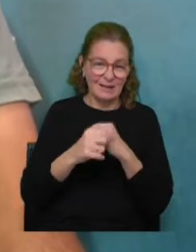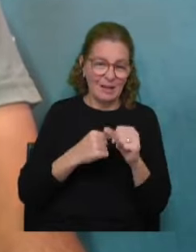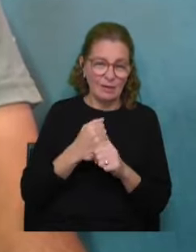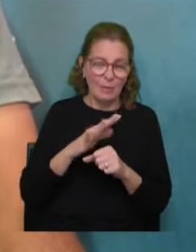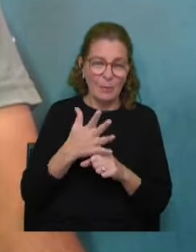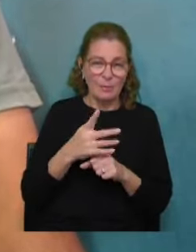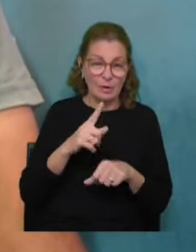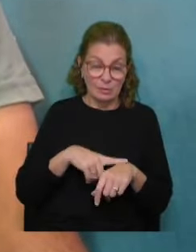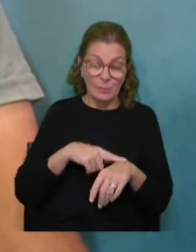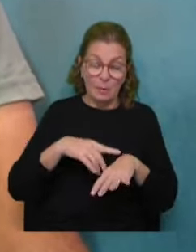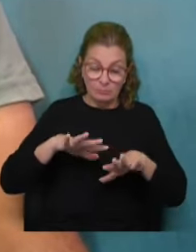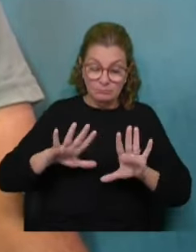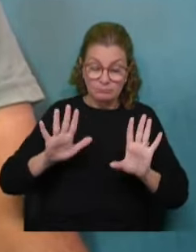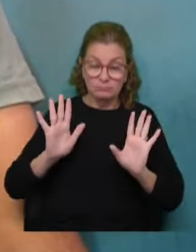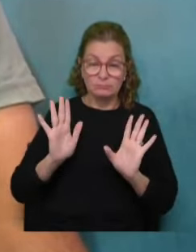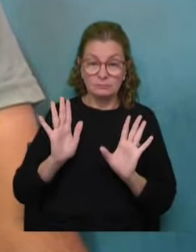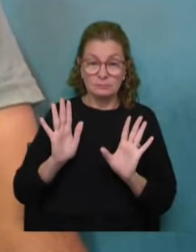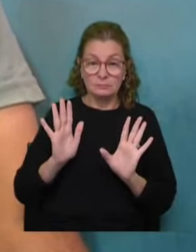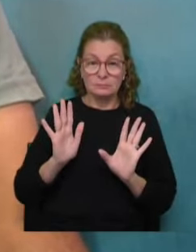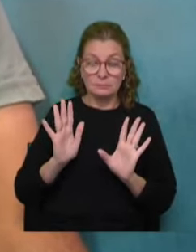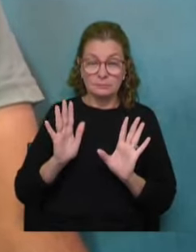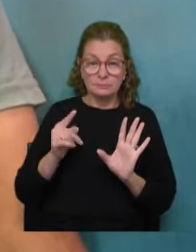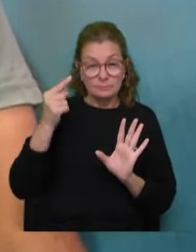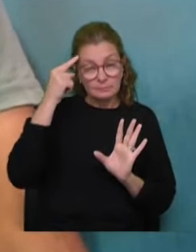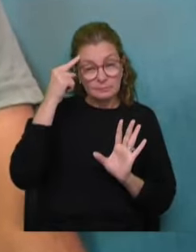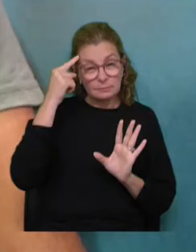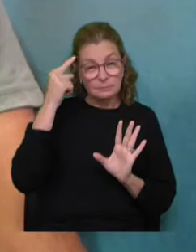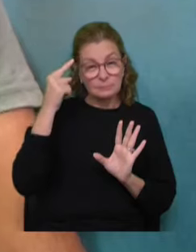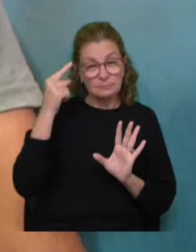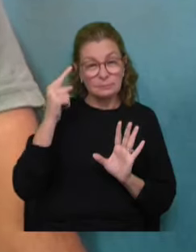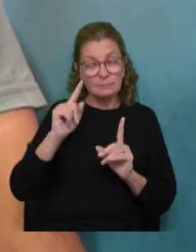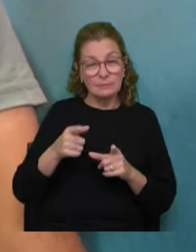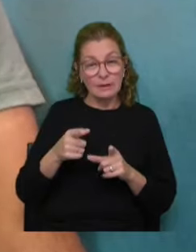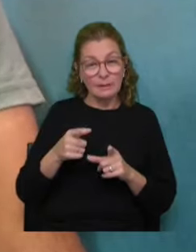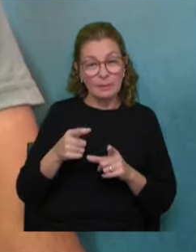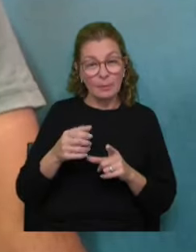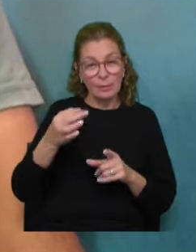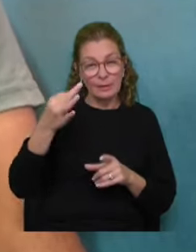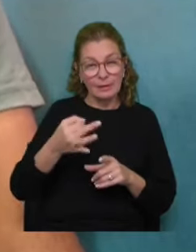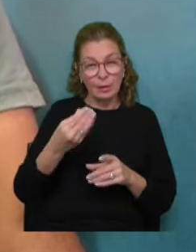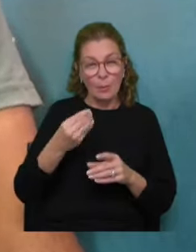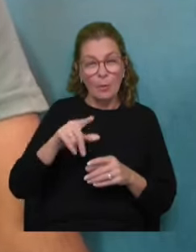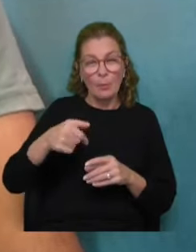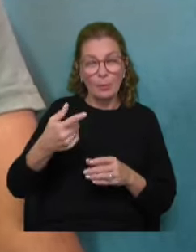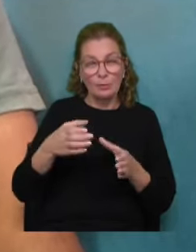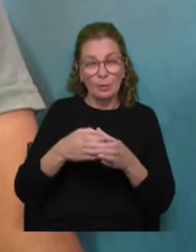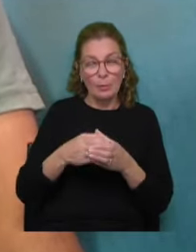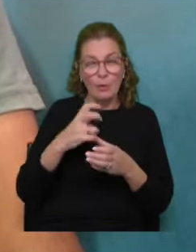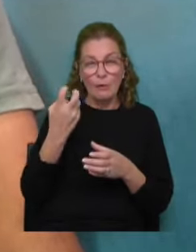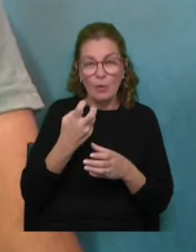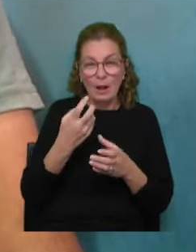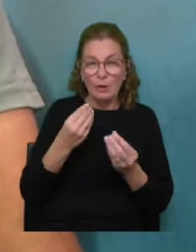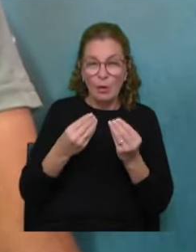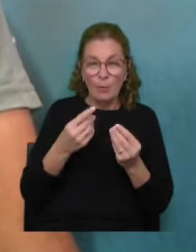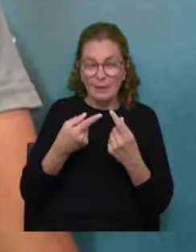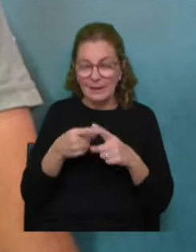tomamos nuestro tiempo. Y creo que él se toma su tiempo y muy en serio cómo va a ser el próximo, cómo buscarle la vuelta para que